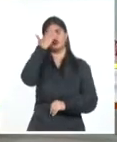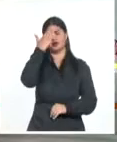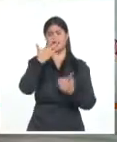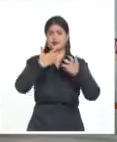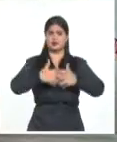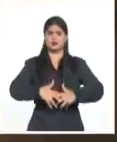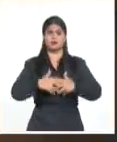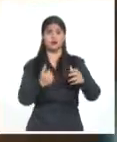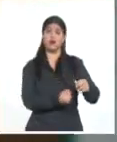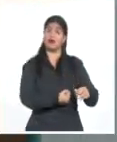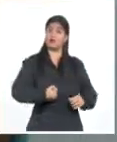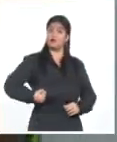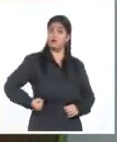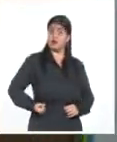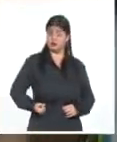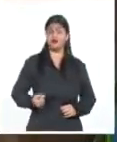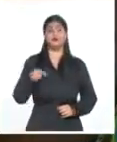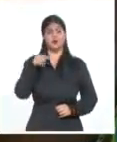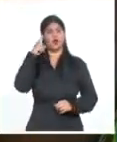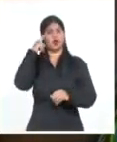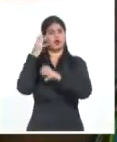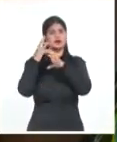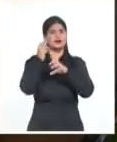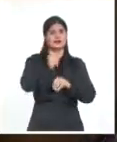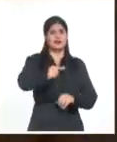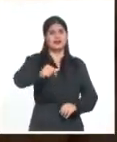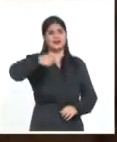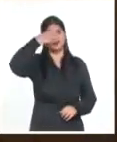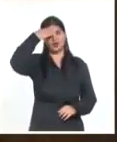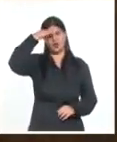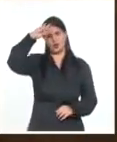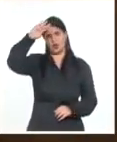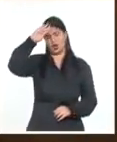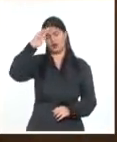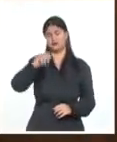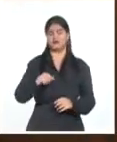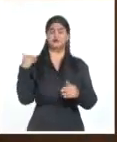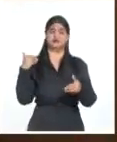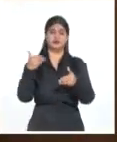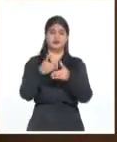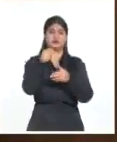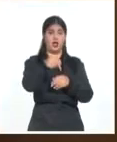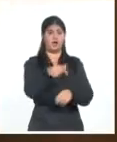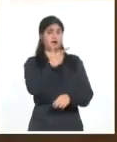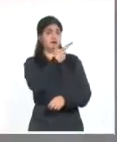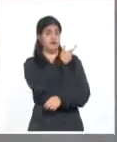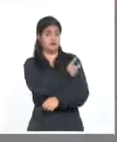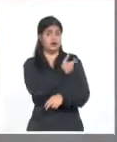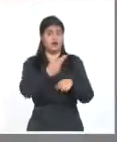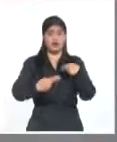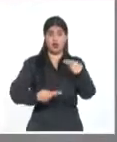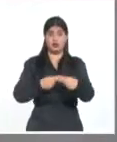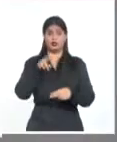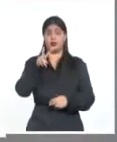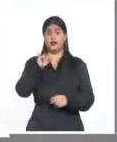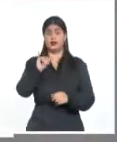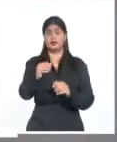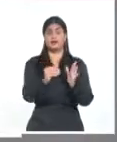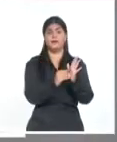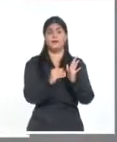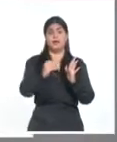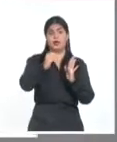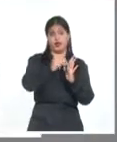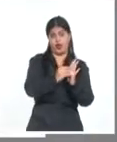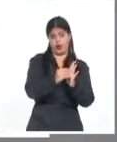cubanos y la elevada eficacia demostrada por el fármaco a nivel nacional. Hasta la fecha se han aplicado en el país 26 millones de dosis de la